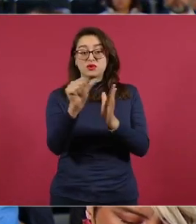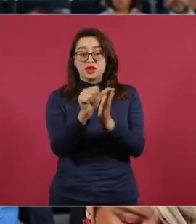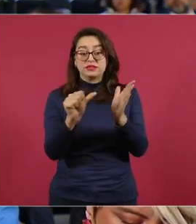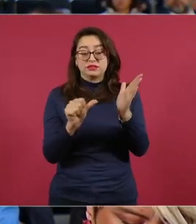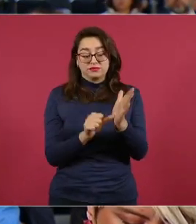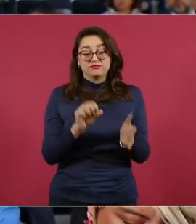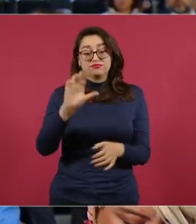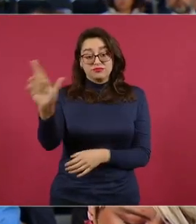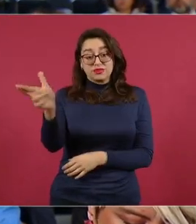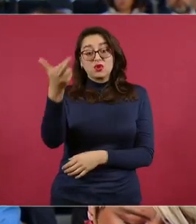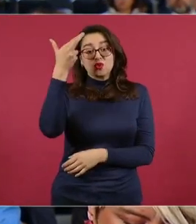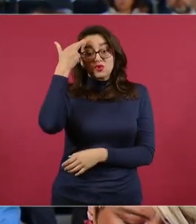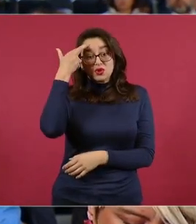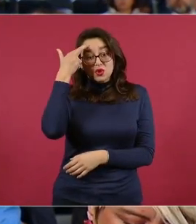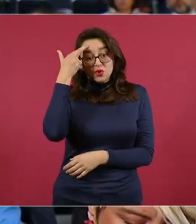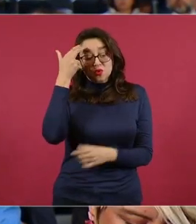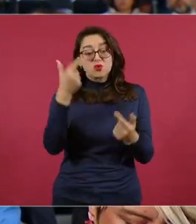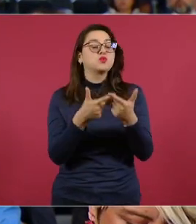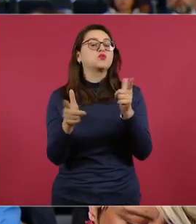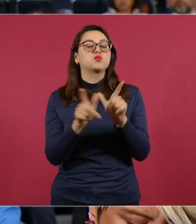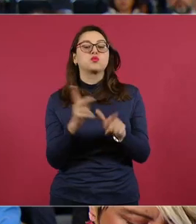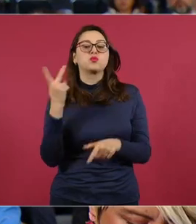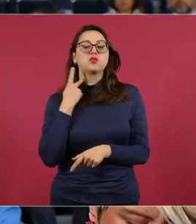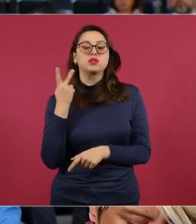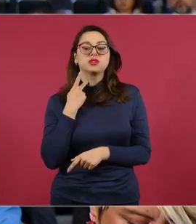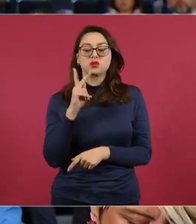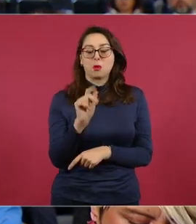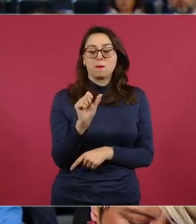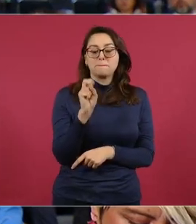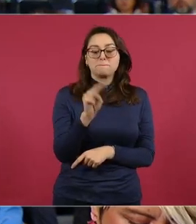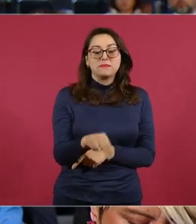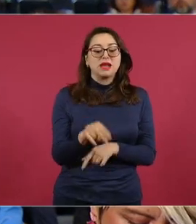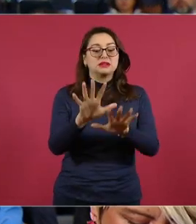presente, el PAN no tenía mayoría en el Congreso,